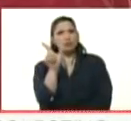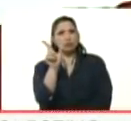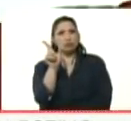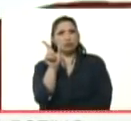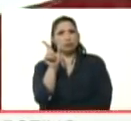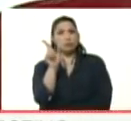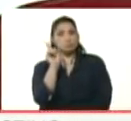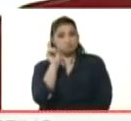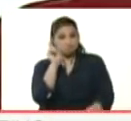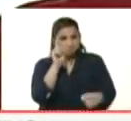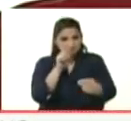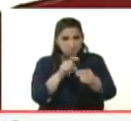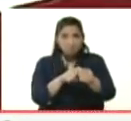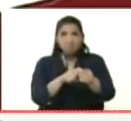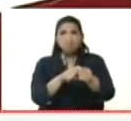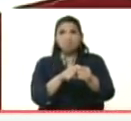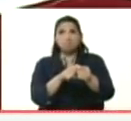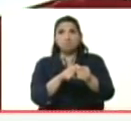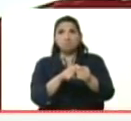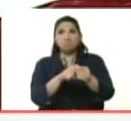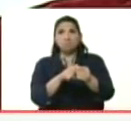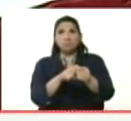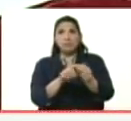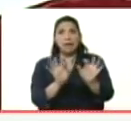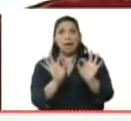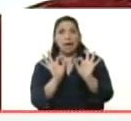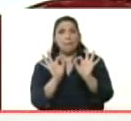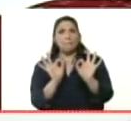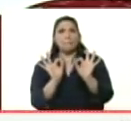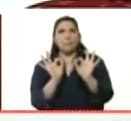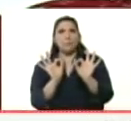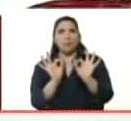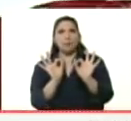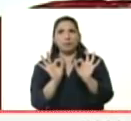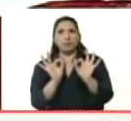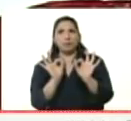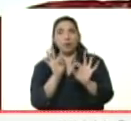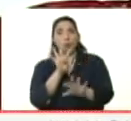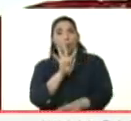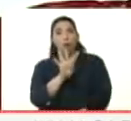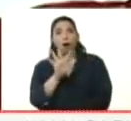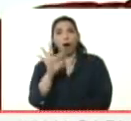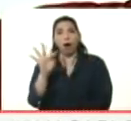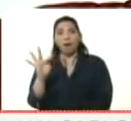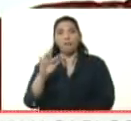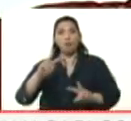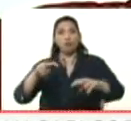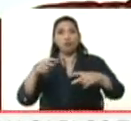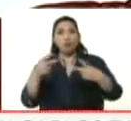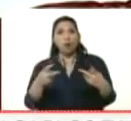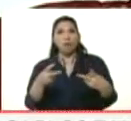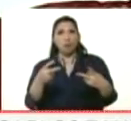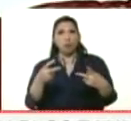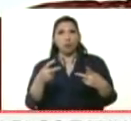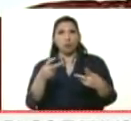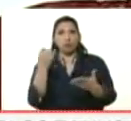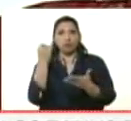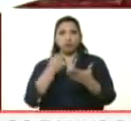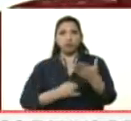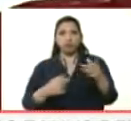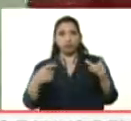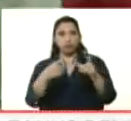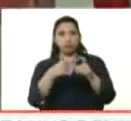incorporándose. Aprovecho para decir que este es un especial del 4F para los nuevos y las nuevas